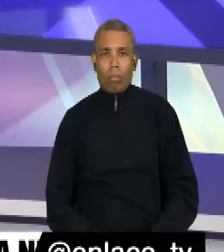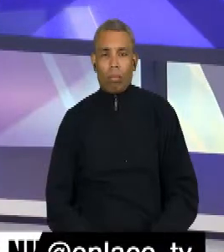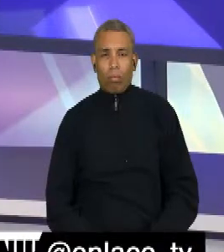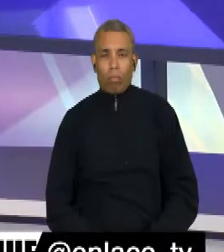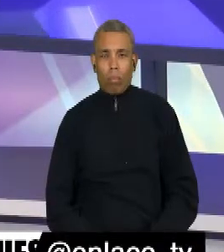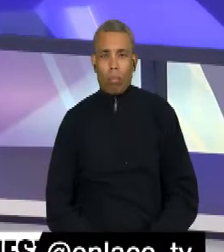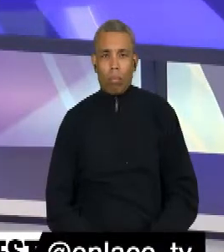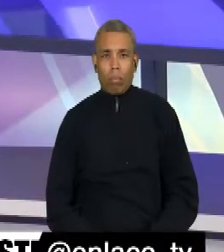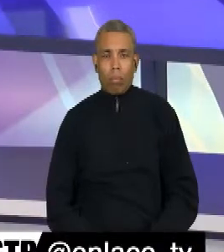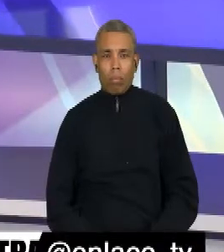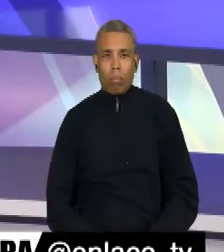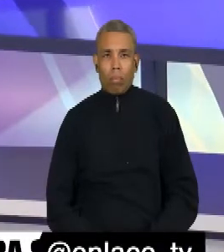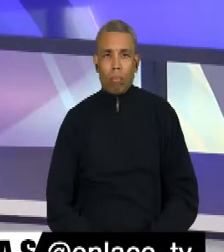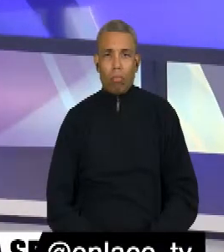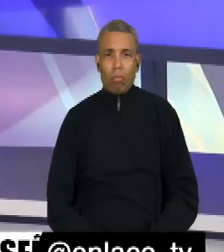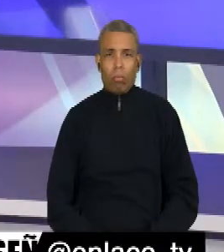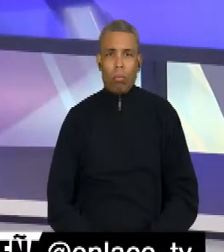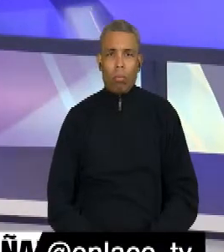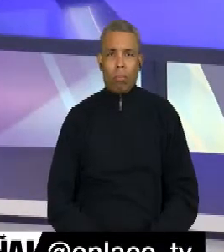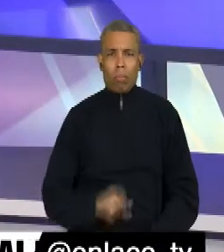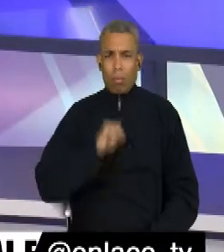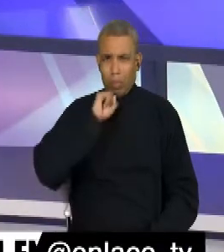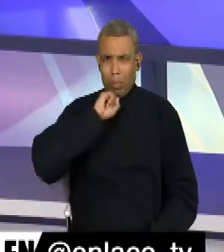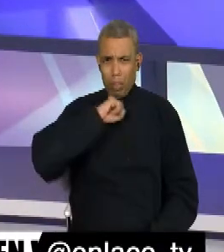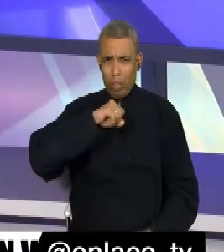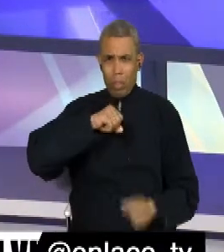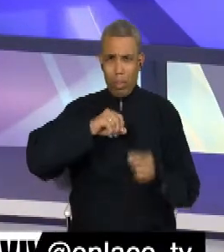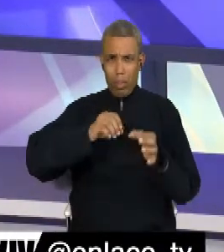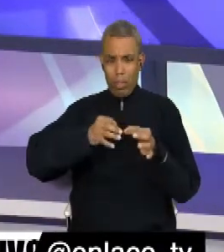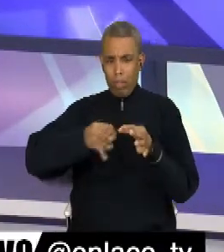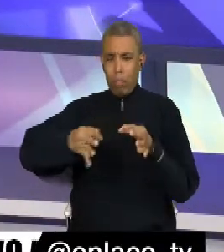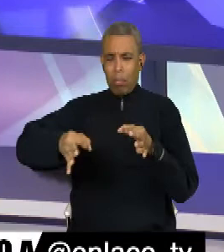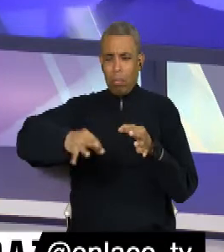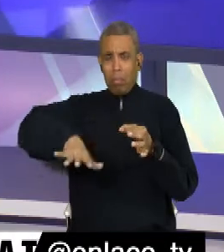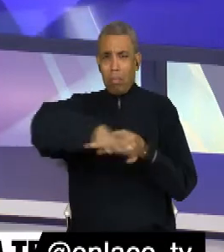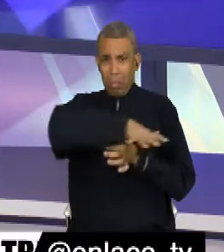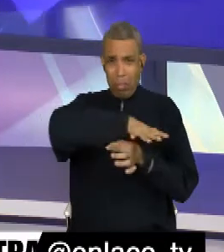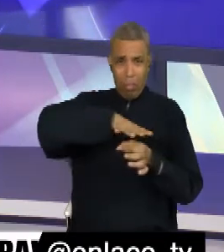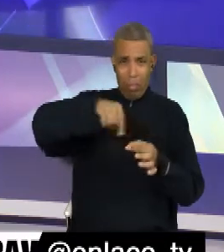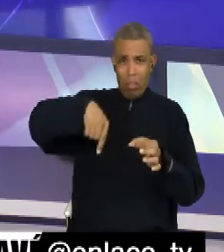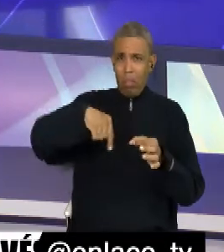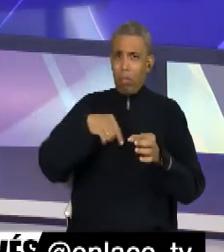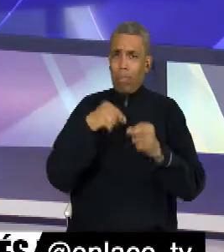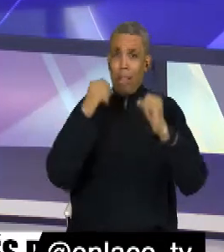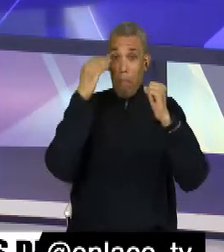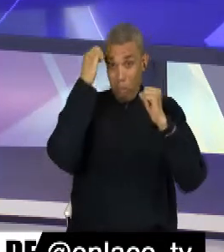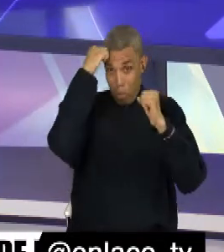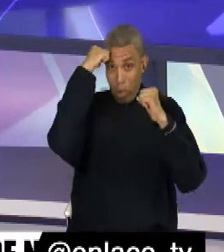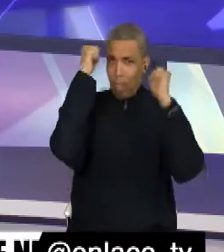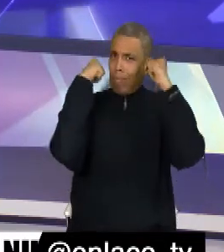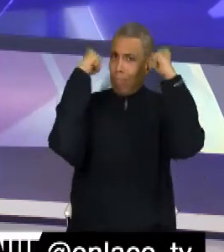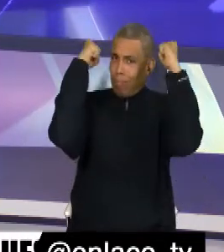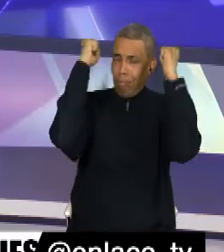Docentes de la región continúan en cese de actividades convocado por la Federación Colombiana de Educadores.